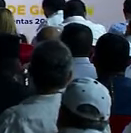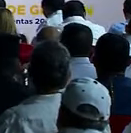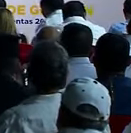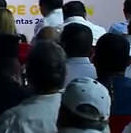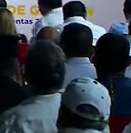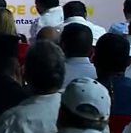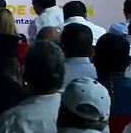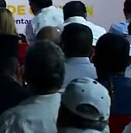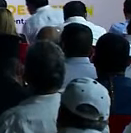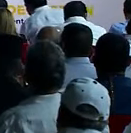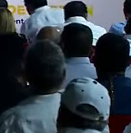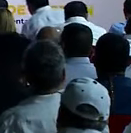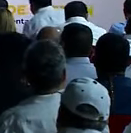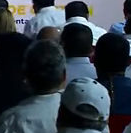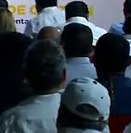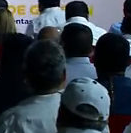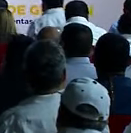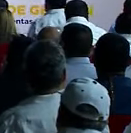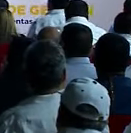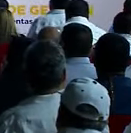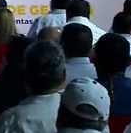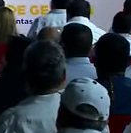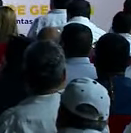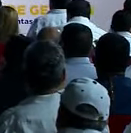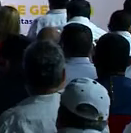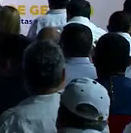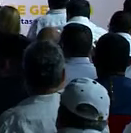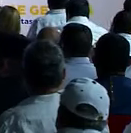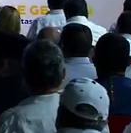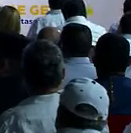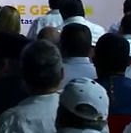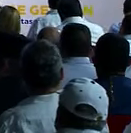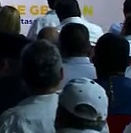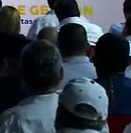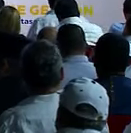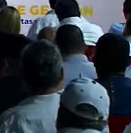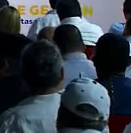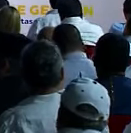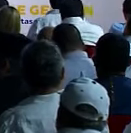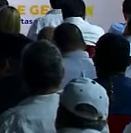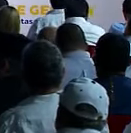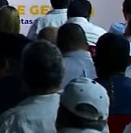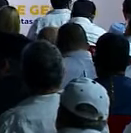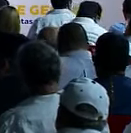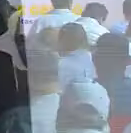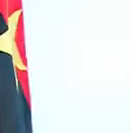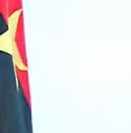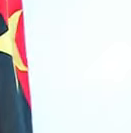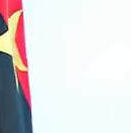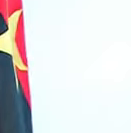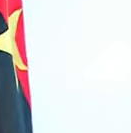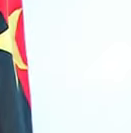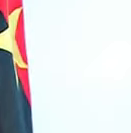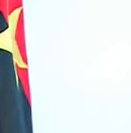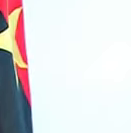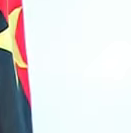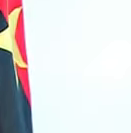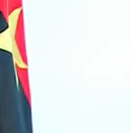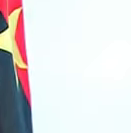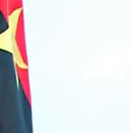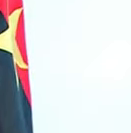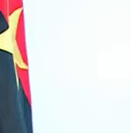es la designación del doctor Armando Benedetti como embajador de Colombia ante Venezuela, lo que significa que